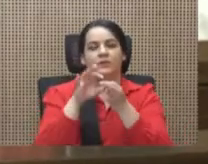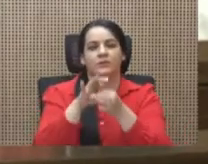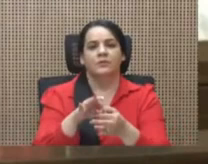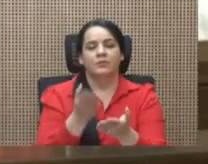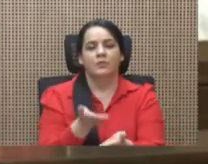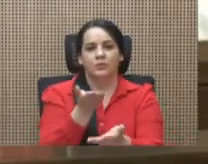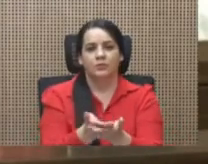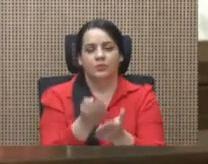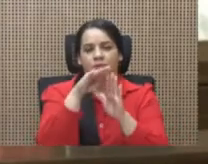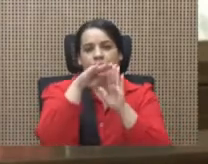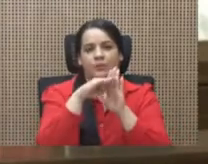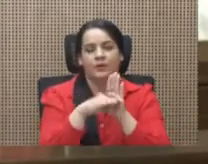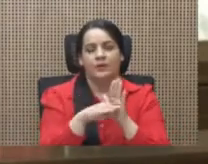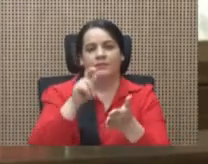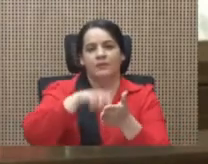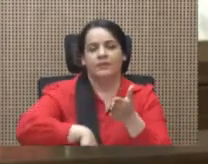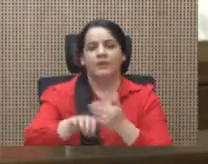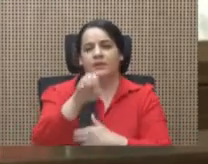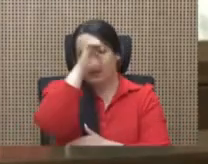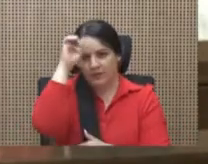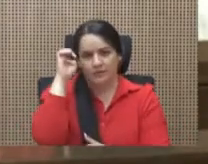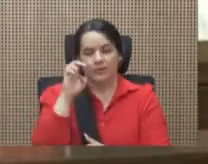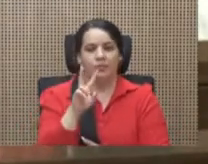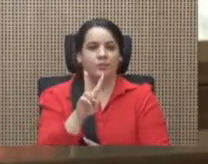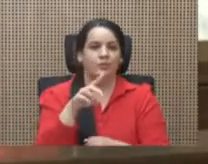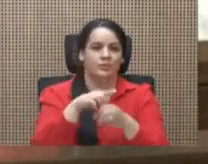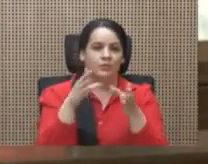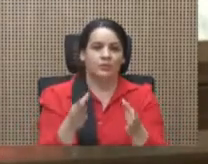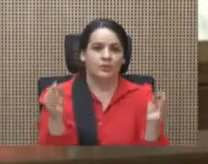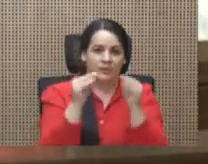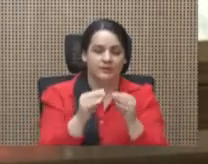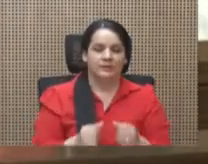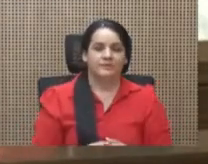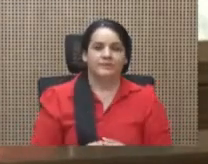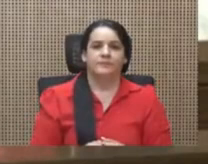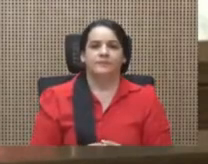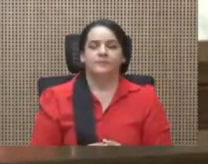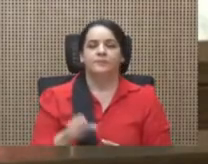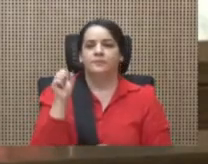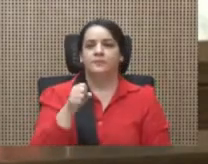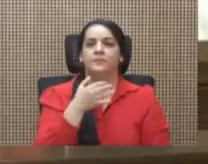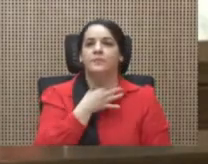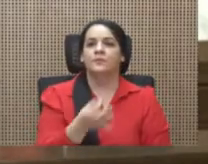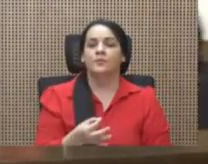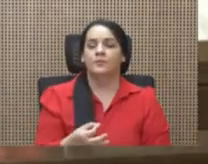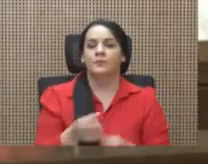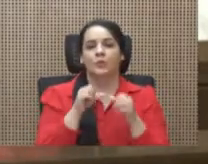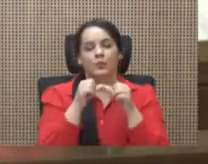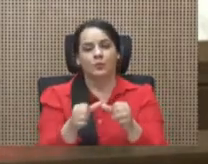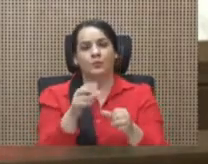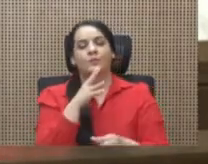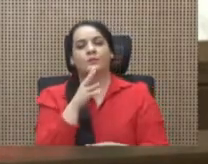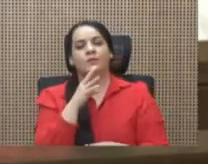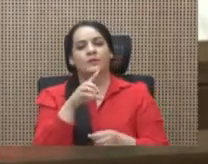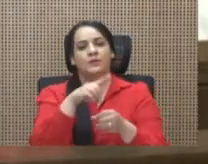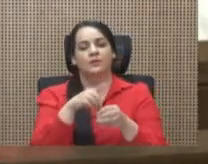orden firmada por don Eli Feinsack y dos diputados más. Sí, con mucho gusto. Tiene la palabra la diputada